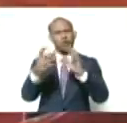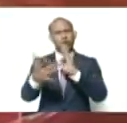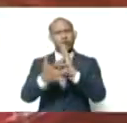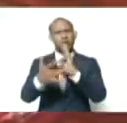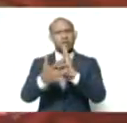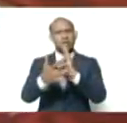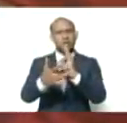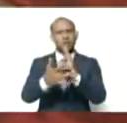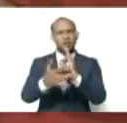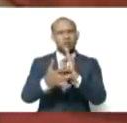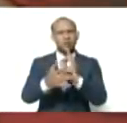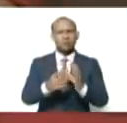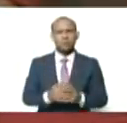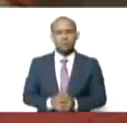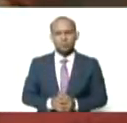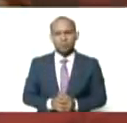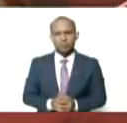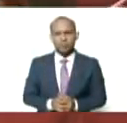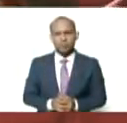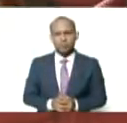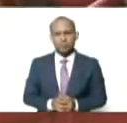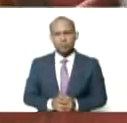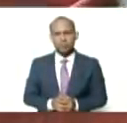nuestros cientos científicos. Así que